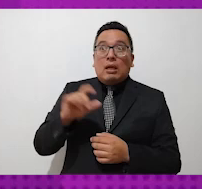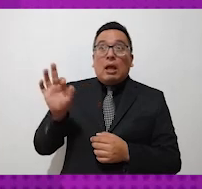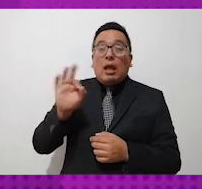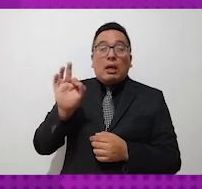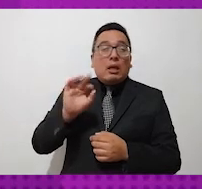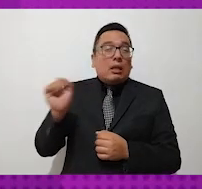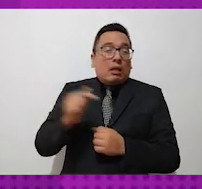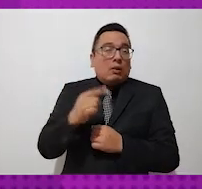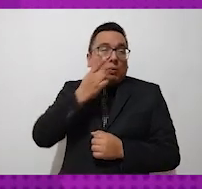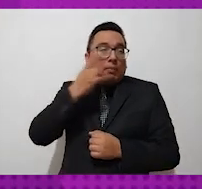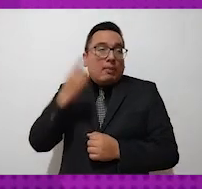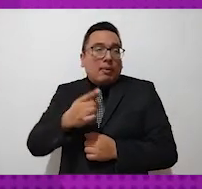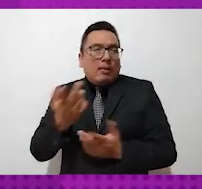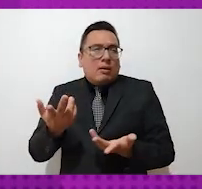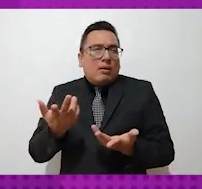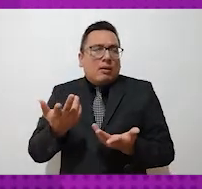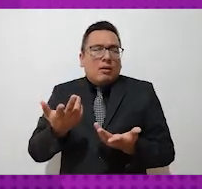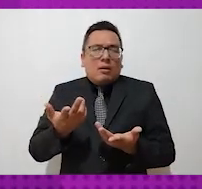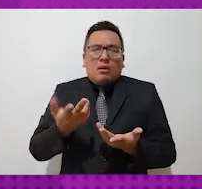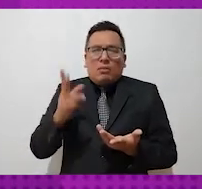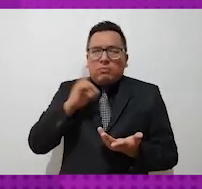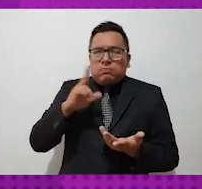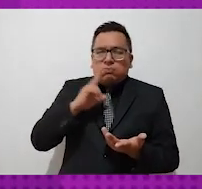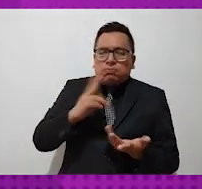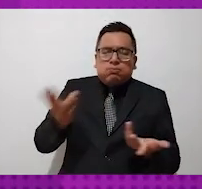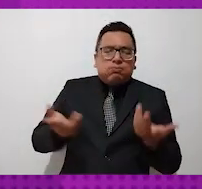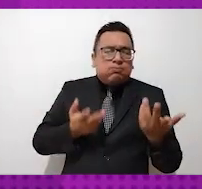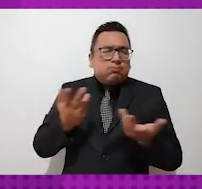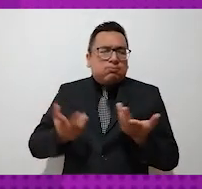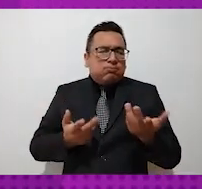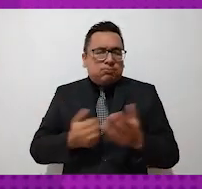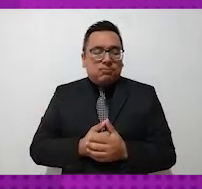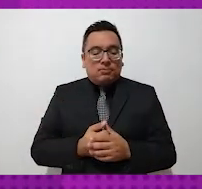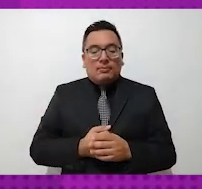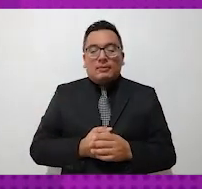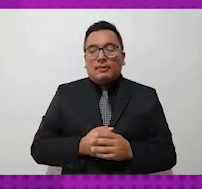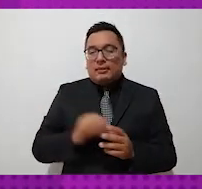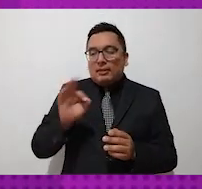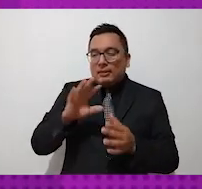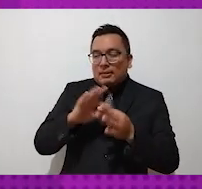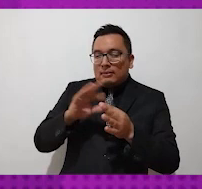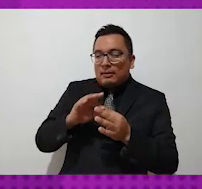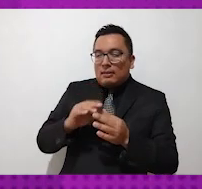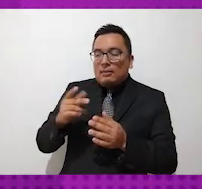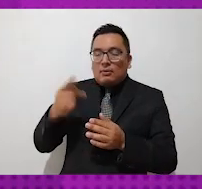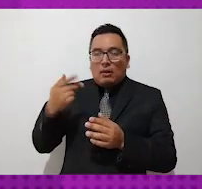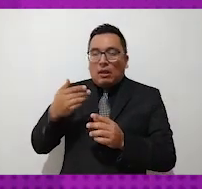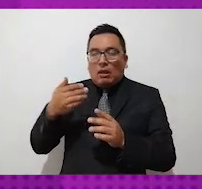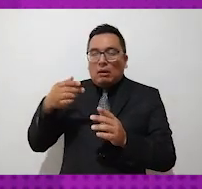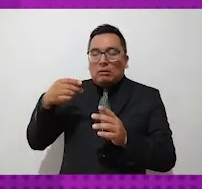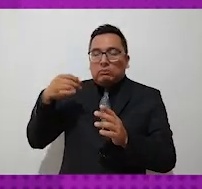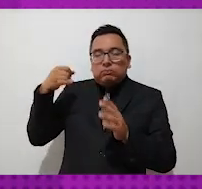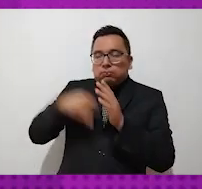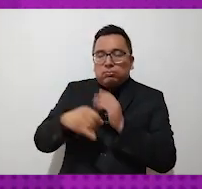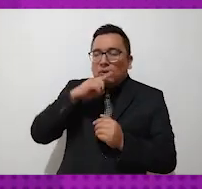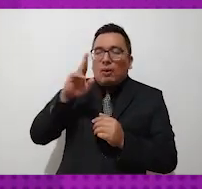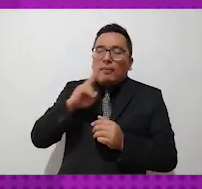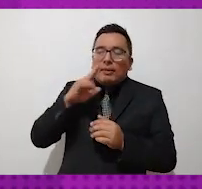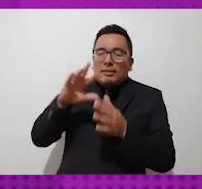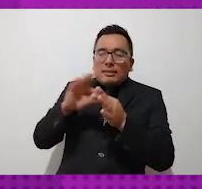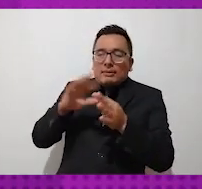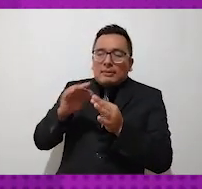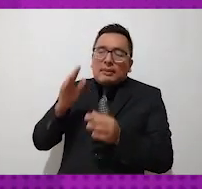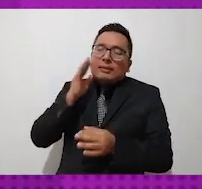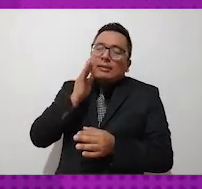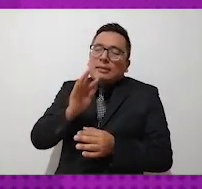de control interno, ¿cuál es más o menos, a grandes rasgos, porque yo sé que son muchos procedimientos, cuál es la forma en la